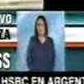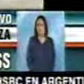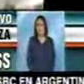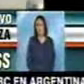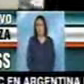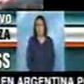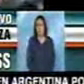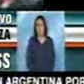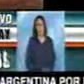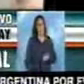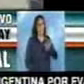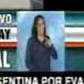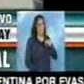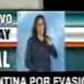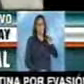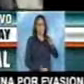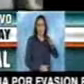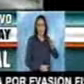fue.